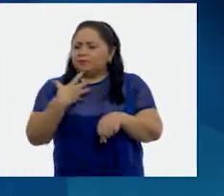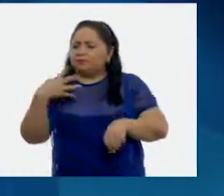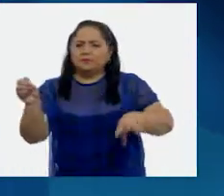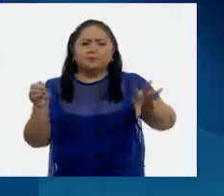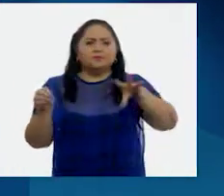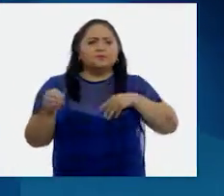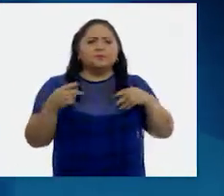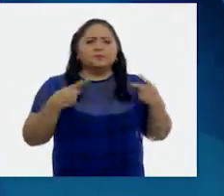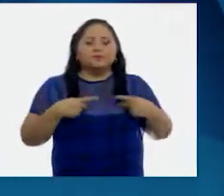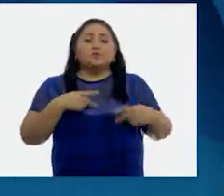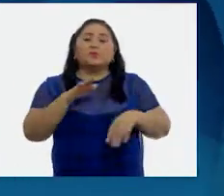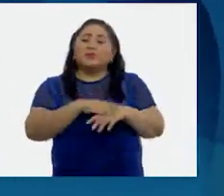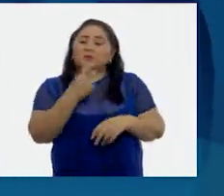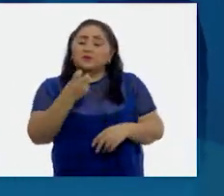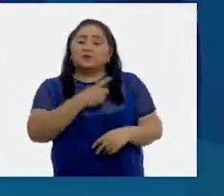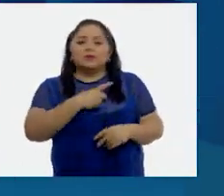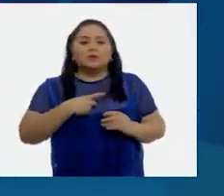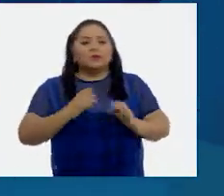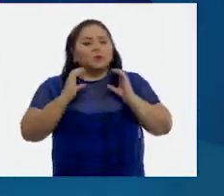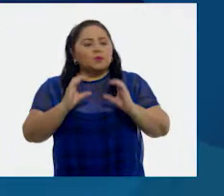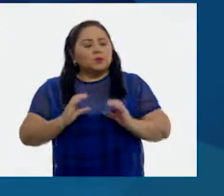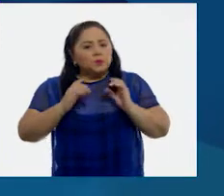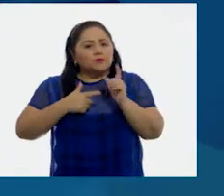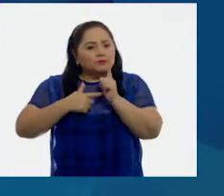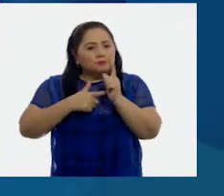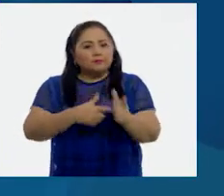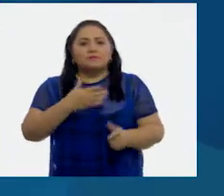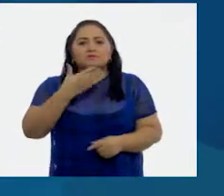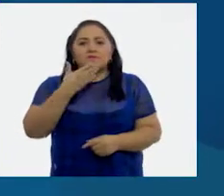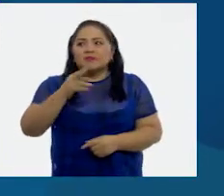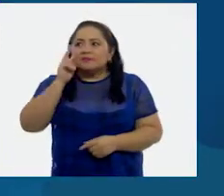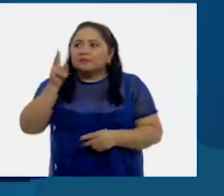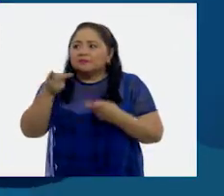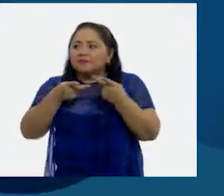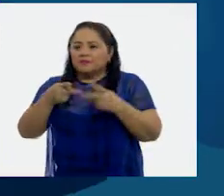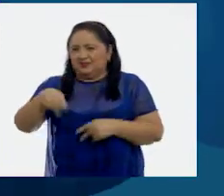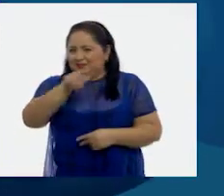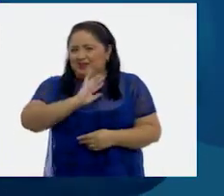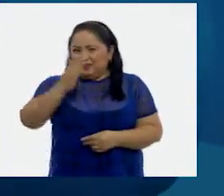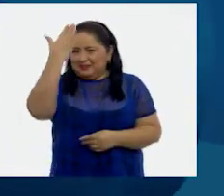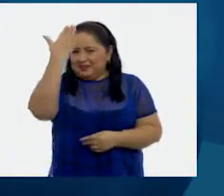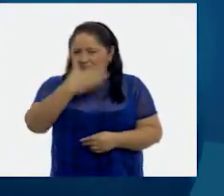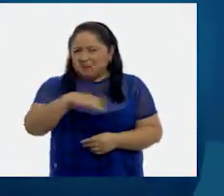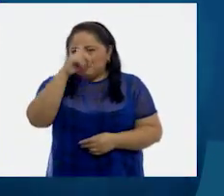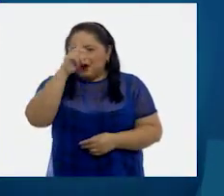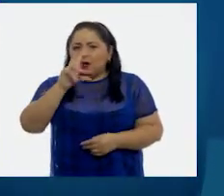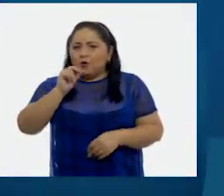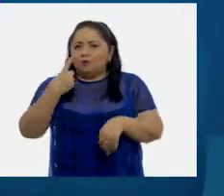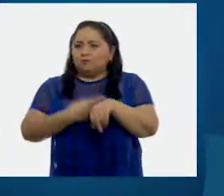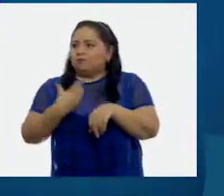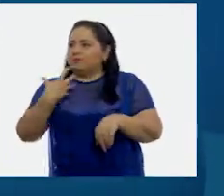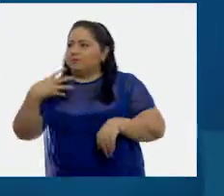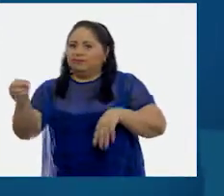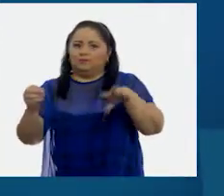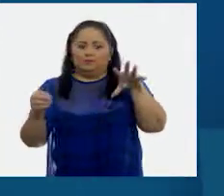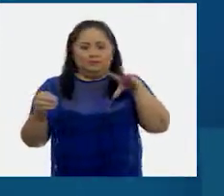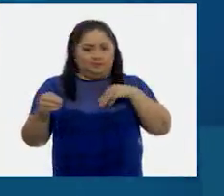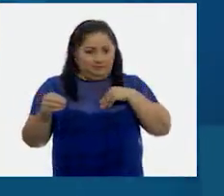personas. Por eso hay que continuar cuidándonos siguiendo las buenas prácticas que ya todos conocemos para evitar contagiarnos.